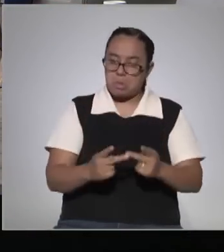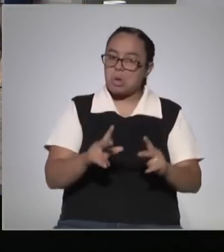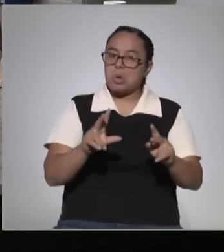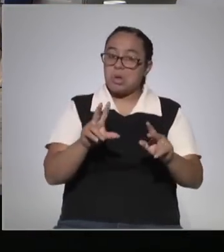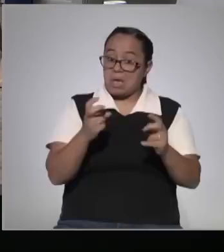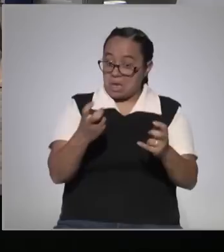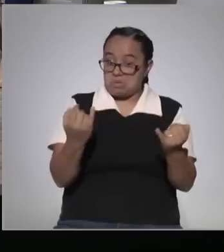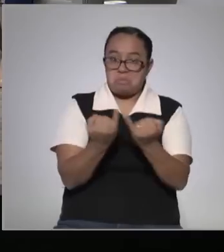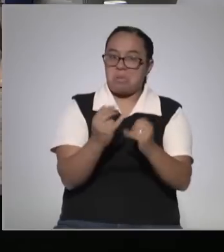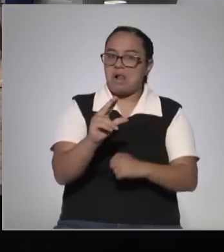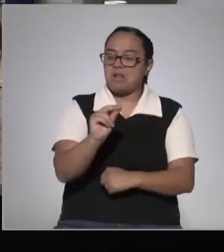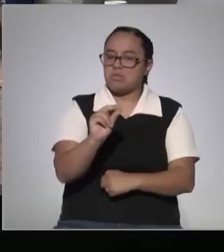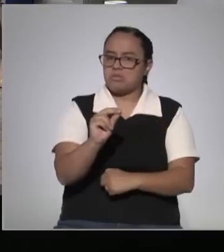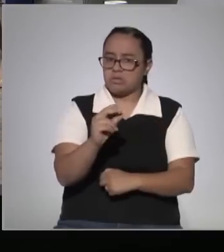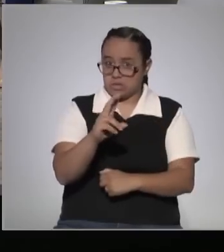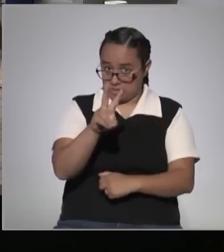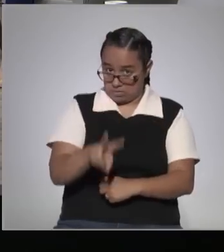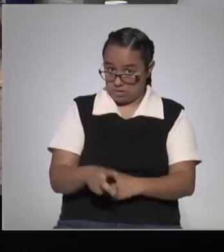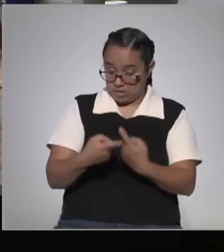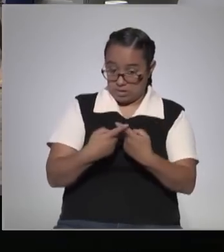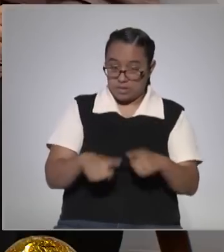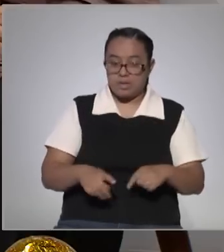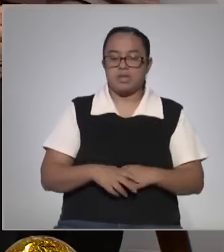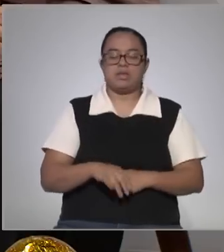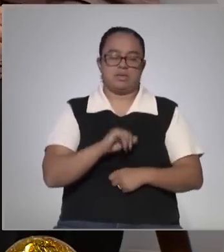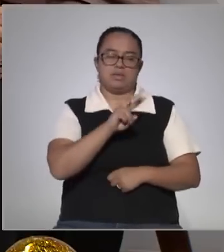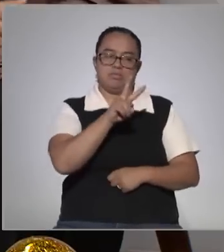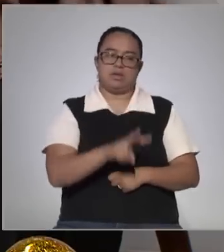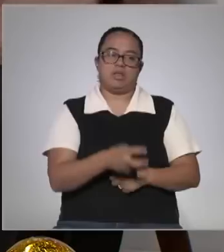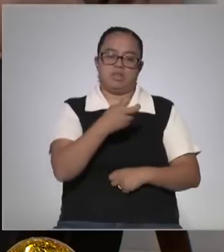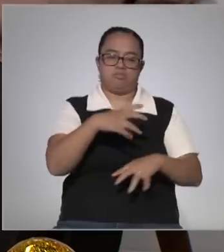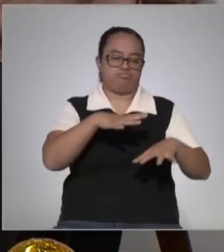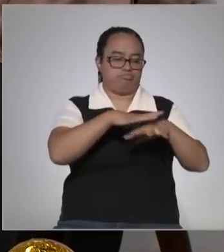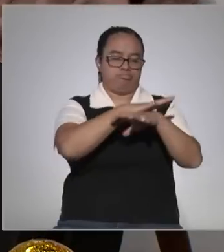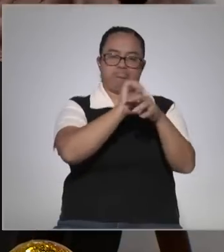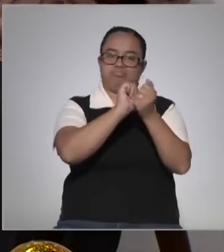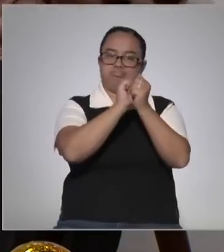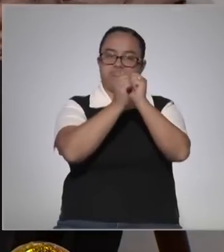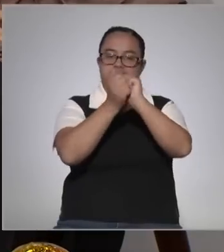¿Es diferente? Es correcto. Va cambiando, y